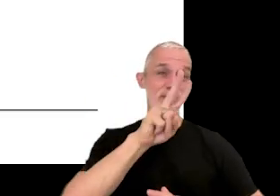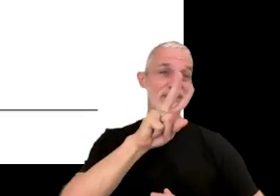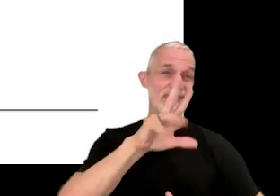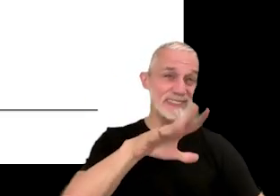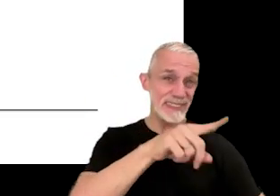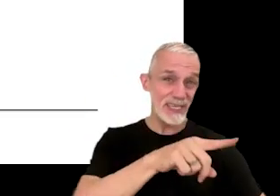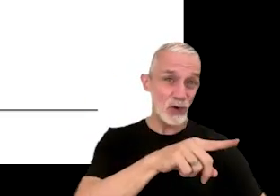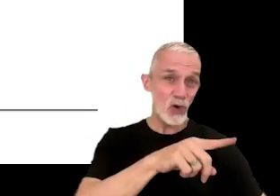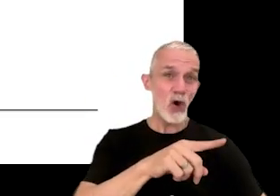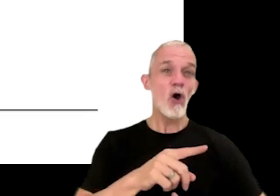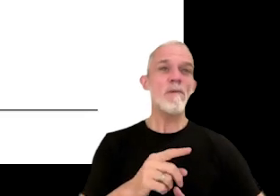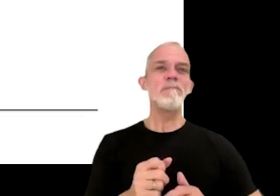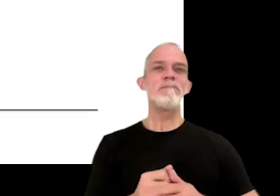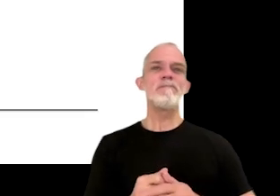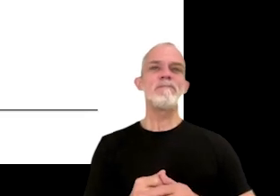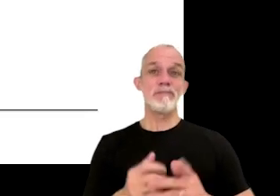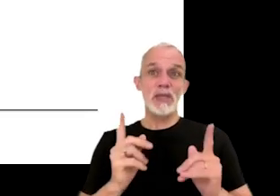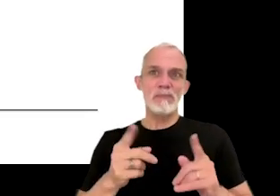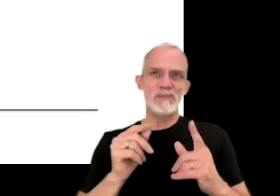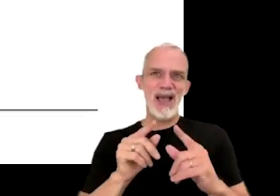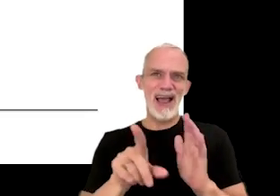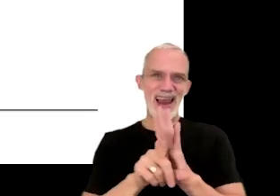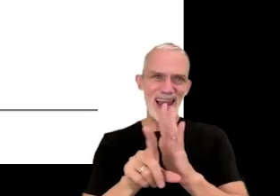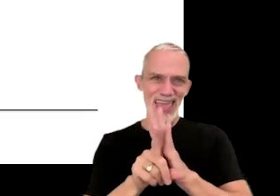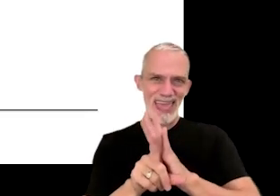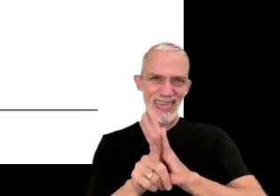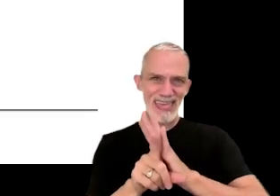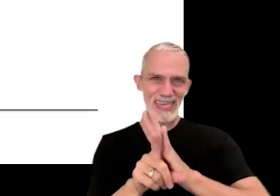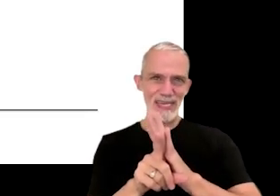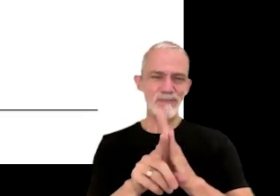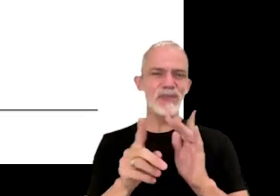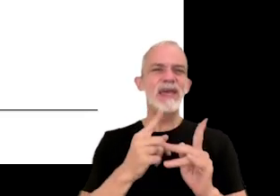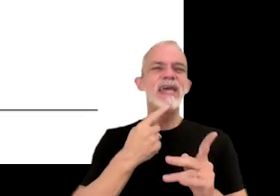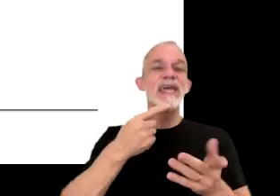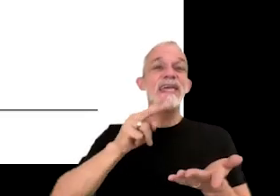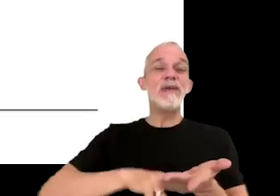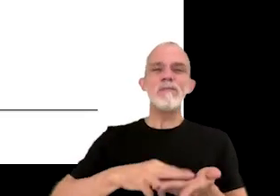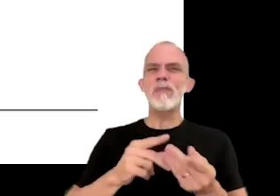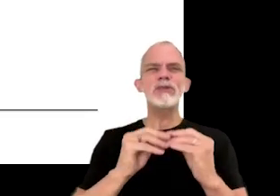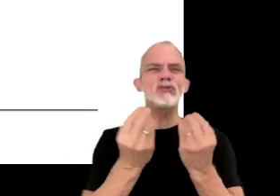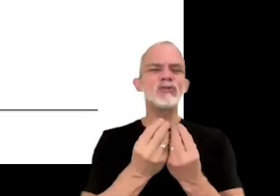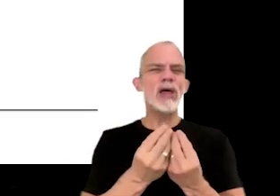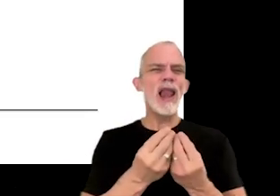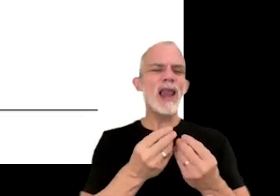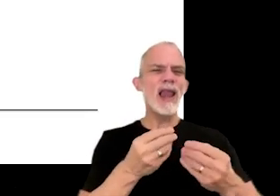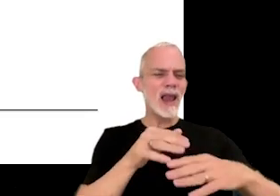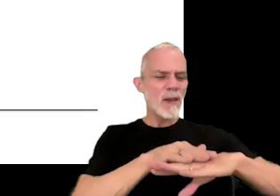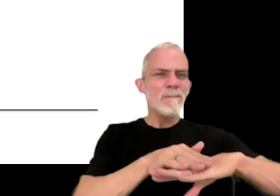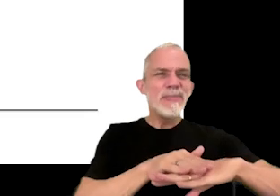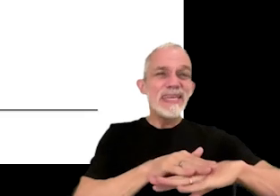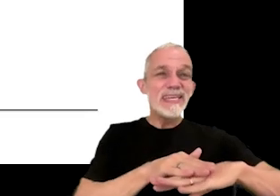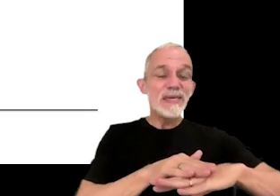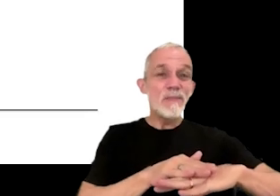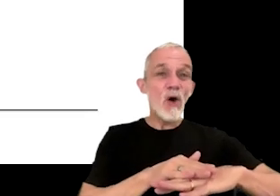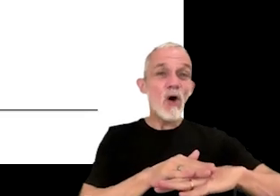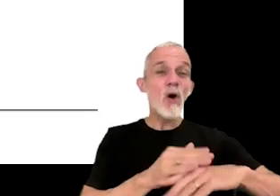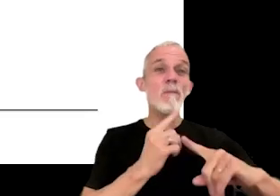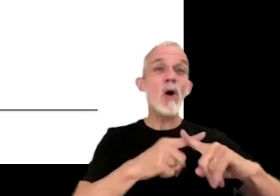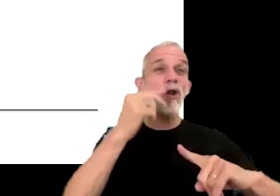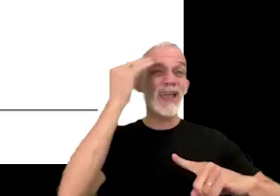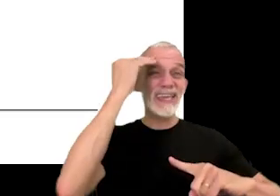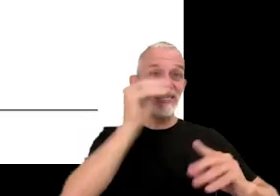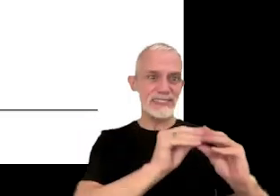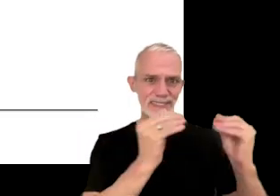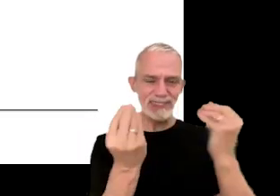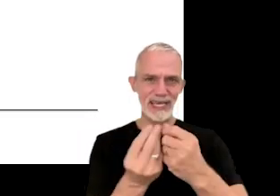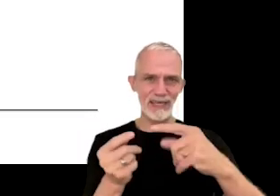27.725, ¿sí? Que era este importe de 15 salarios mínimos vitales y móviles, y si surge